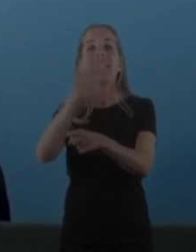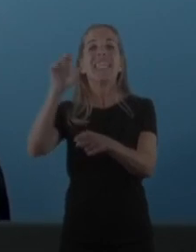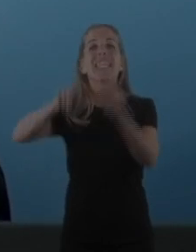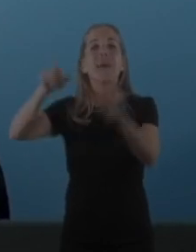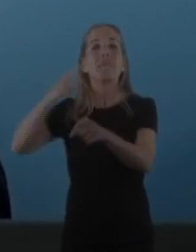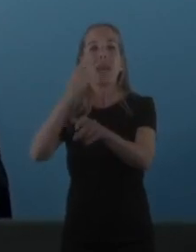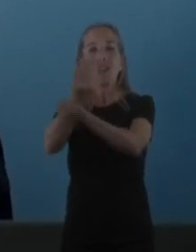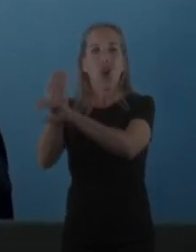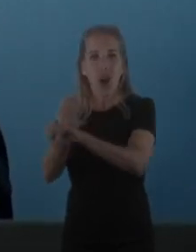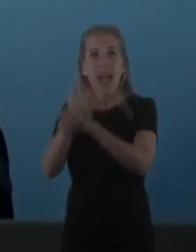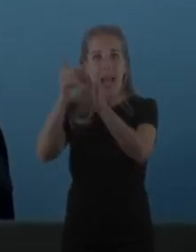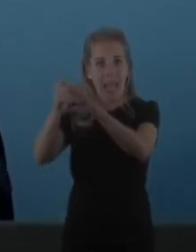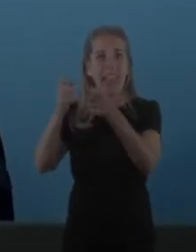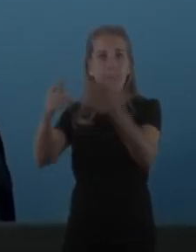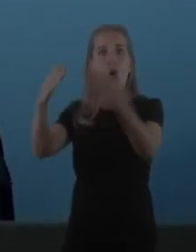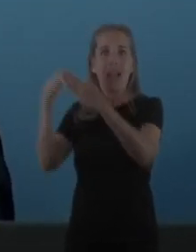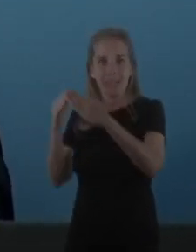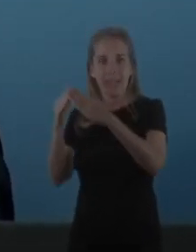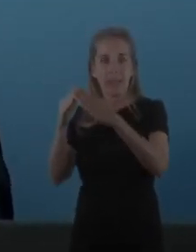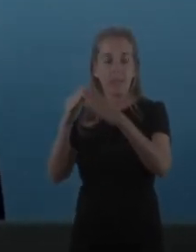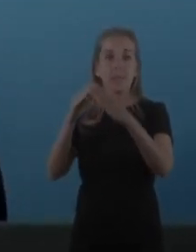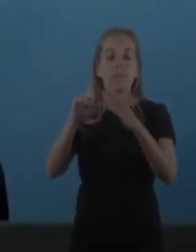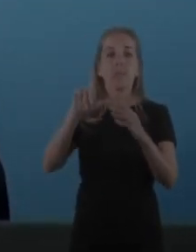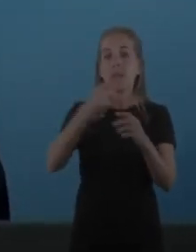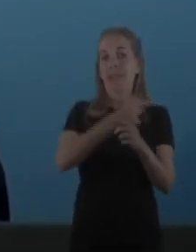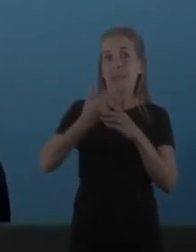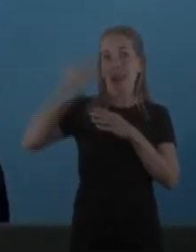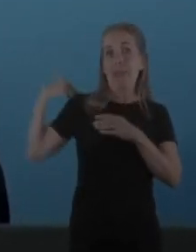casas. Y después estuve el lunes siguiente en Paraná,